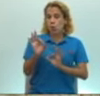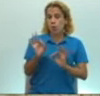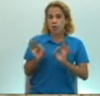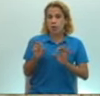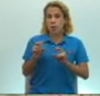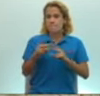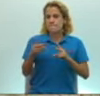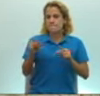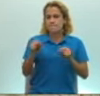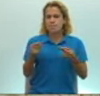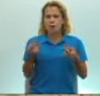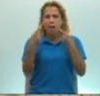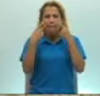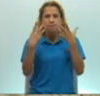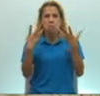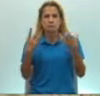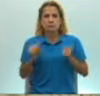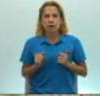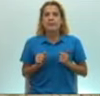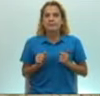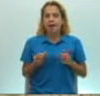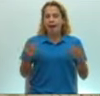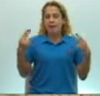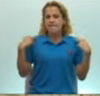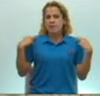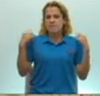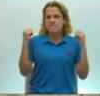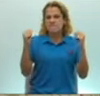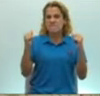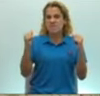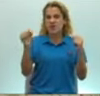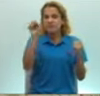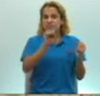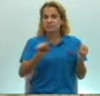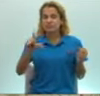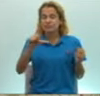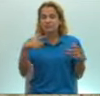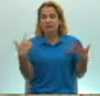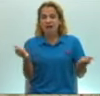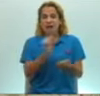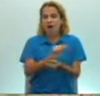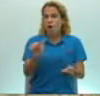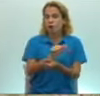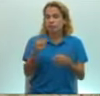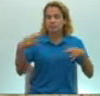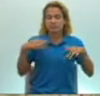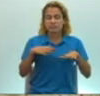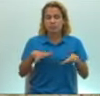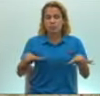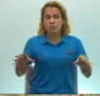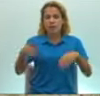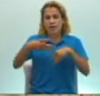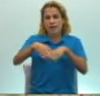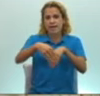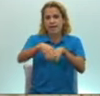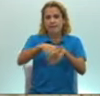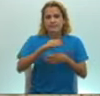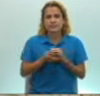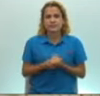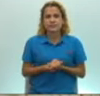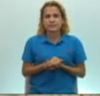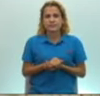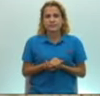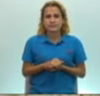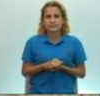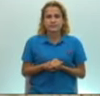Esto es importante, mantener el mando supremo del ejército le da el poderío de esta sociedad que se mueve desde las conquistas, que se mueve desde